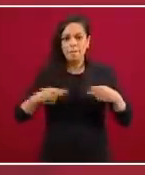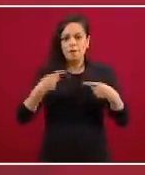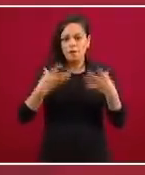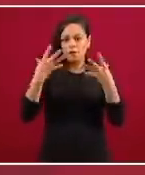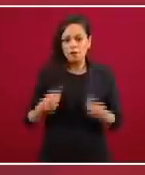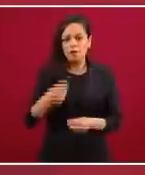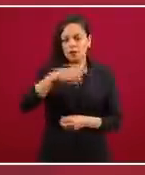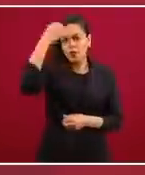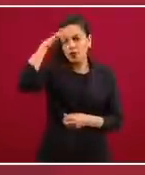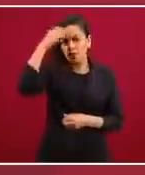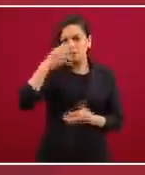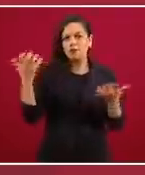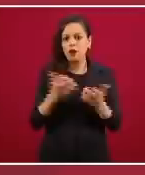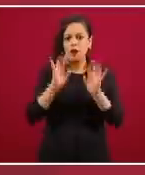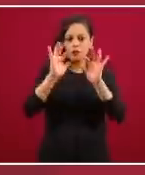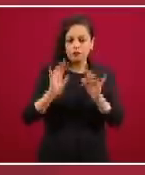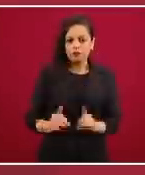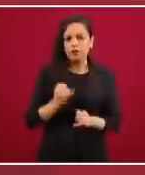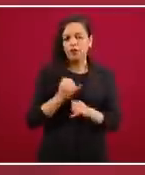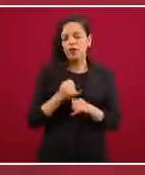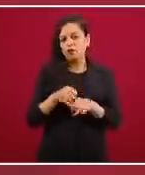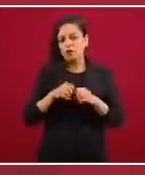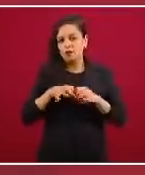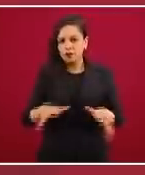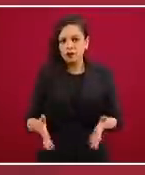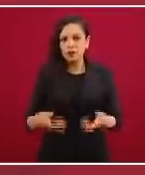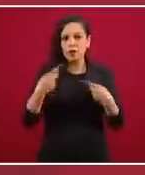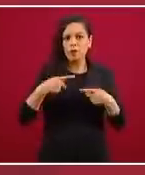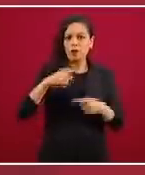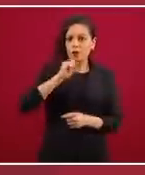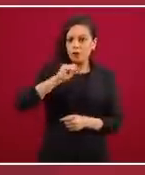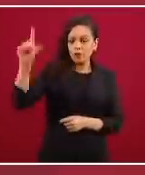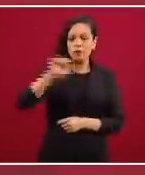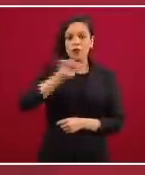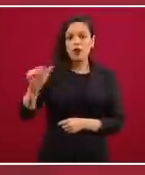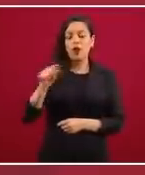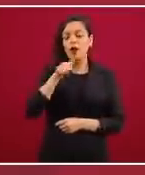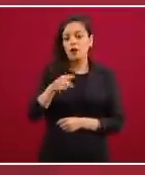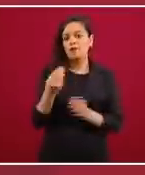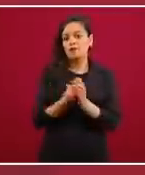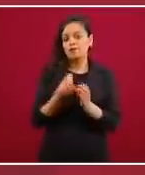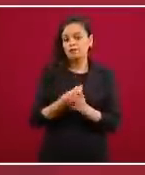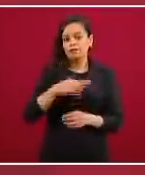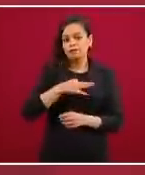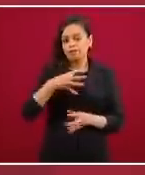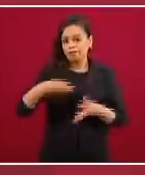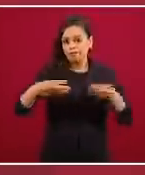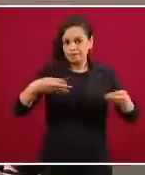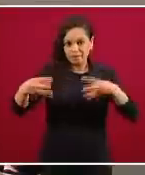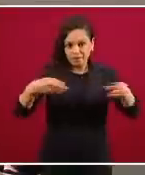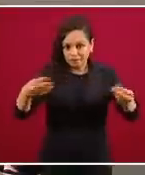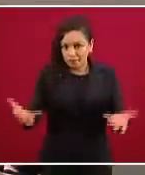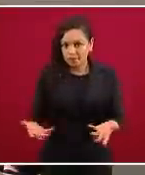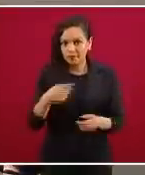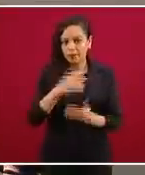trabajo de información. Los profesionales que se dedican a los campos de epidemiología, que corroboran los datos, verifican los datos,